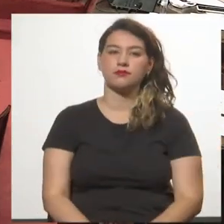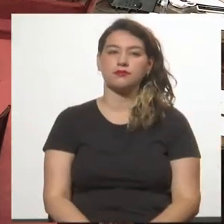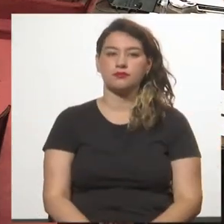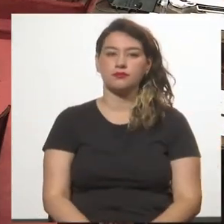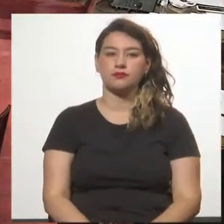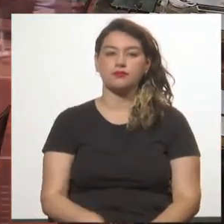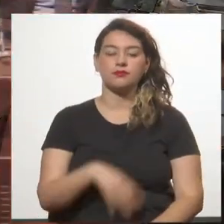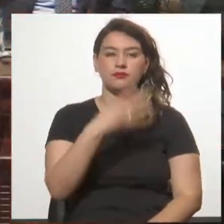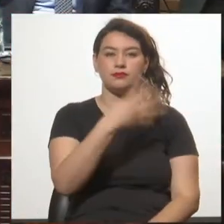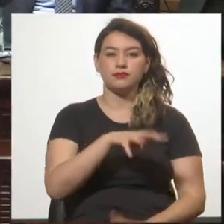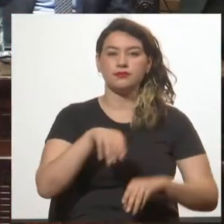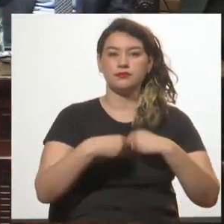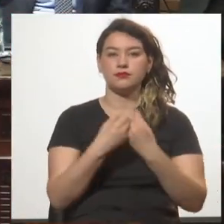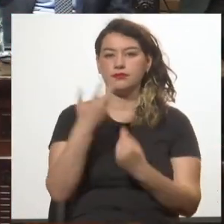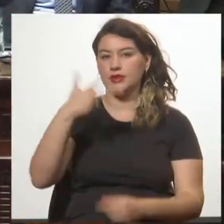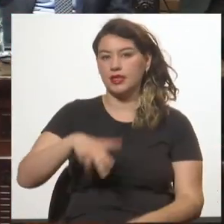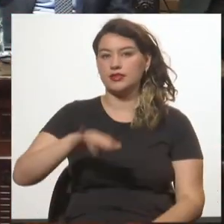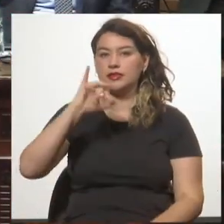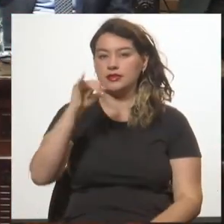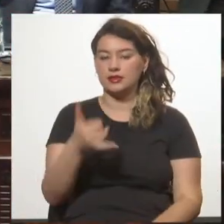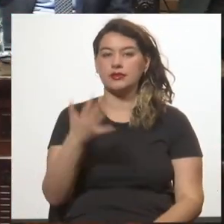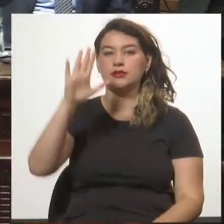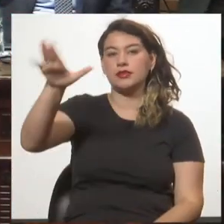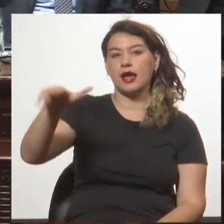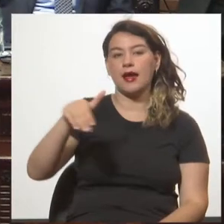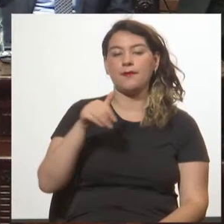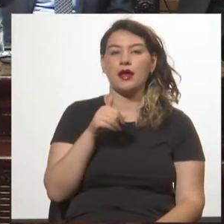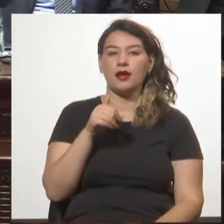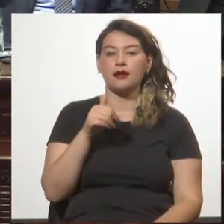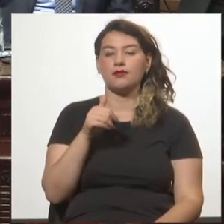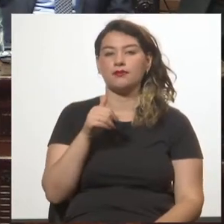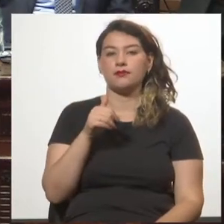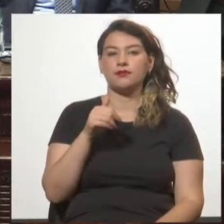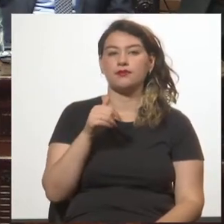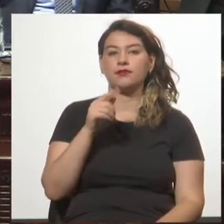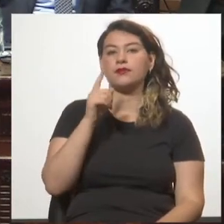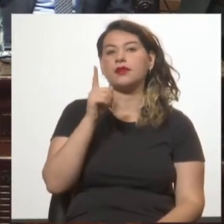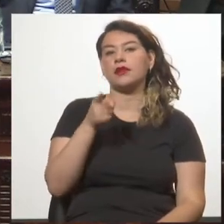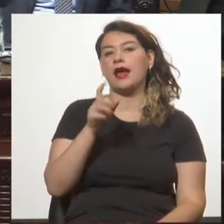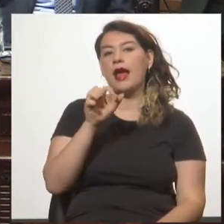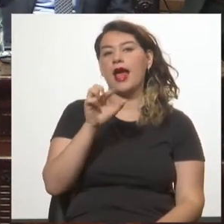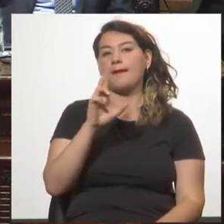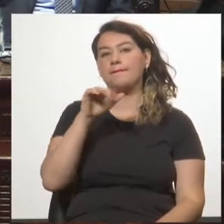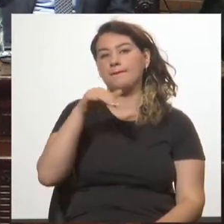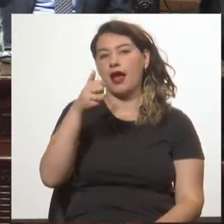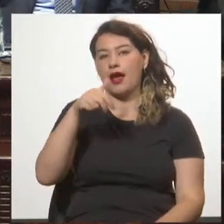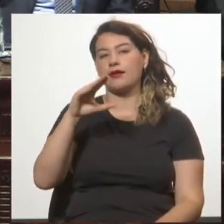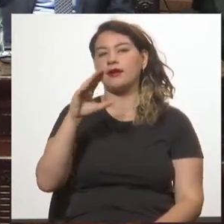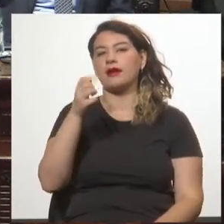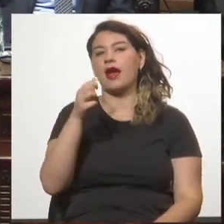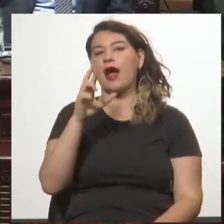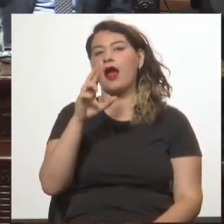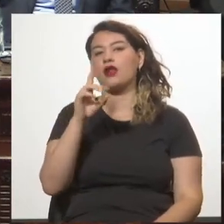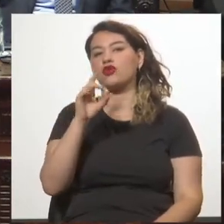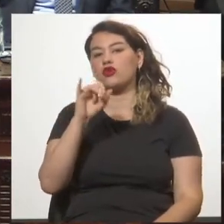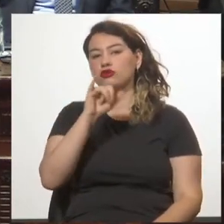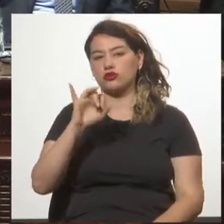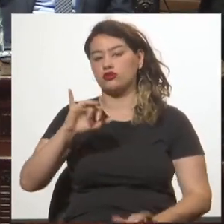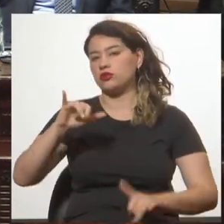3 en 14 afirmativo que ha convocado el señor germán cardoso quien ya ha prestado la promesa